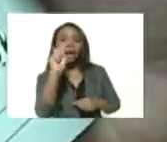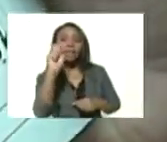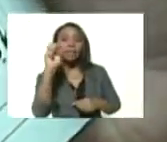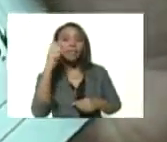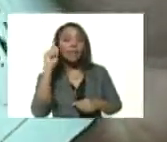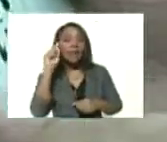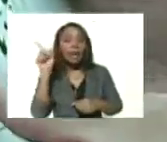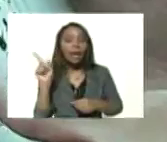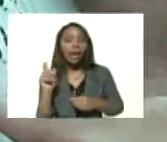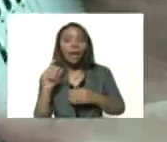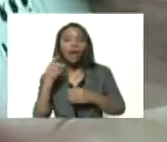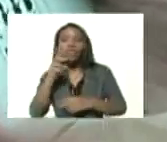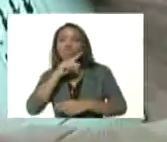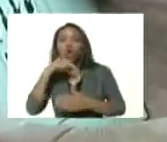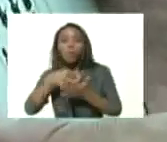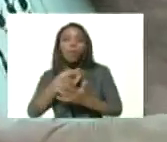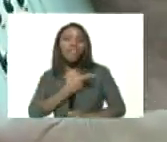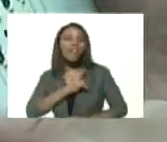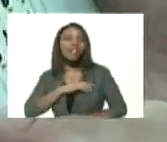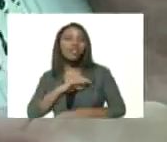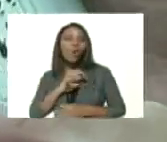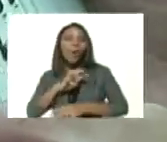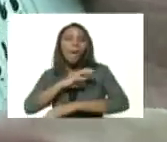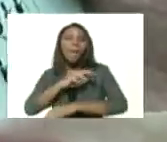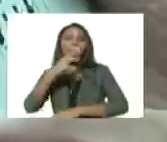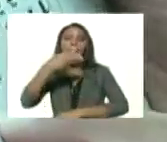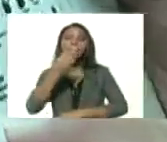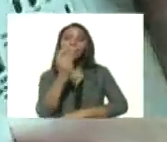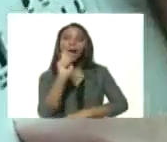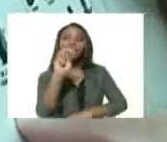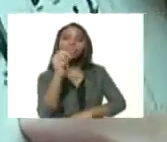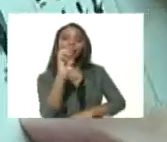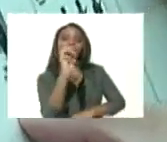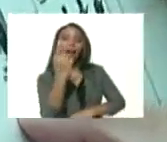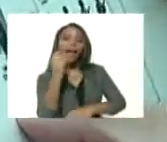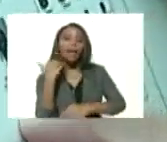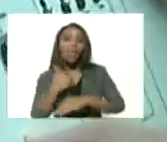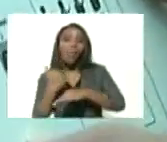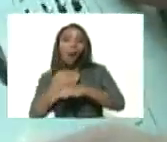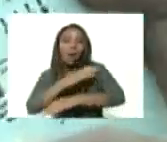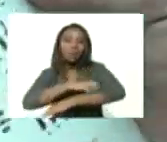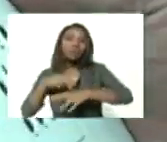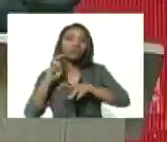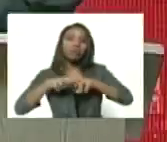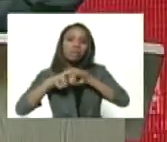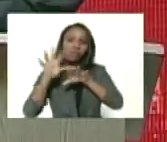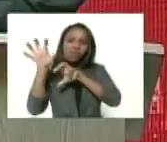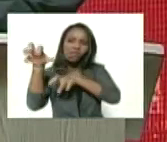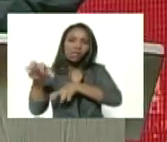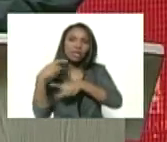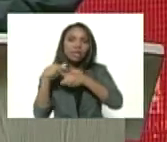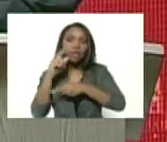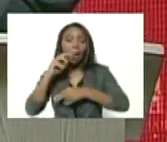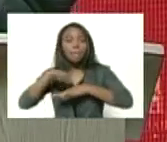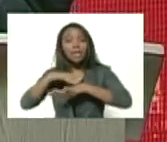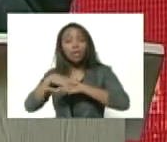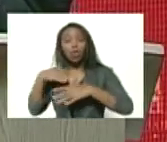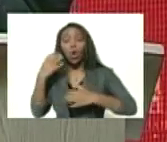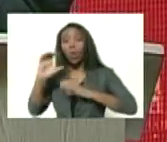Pantera, que en el pasado fungió como jefe de seguridad de Andrés Izarra, cuando Andrés Izarra era ministro de